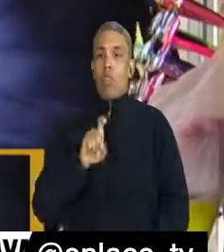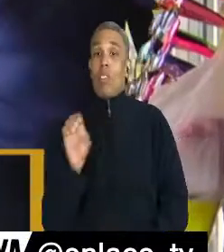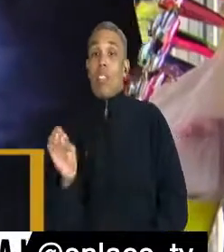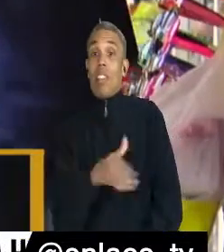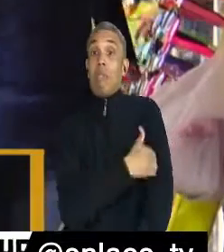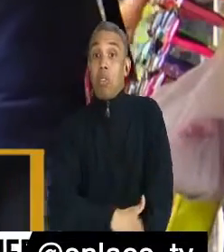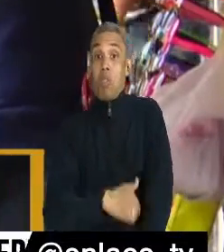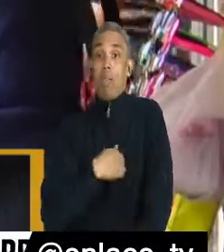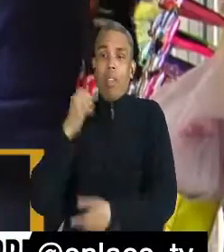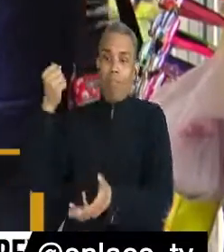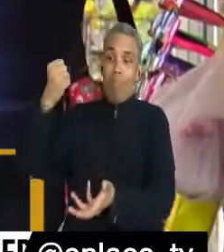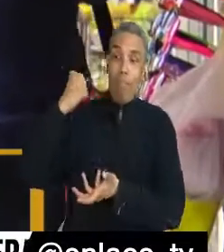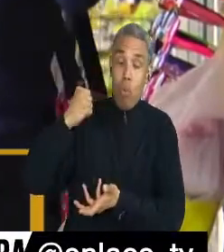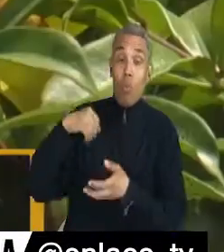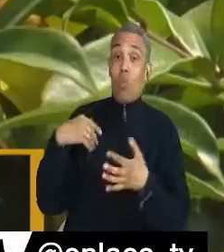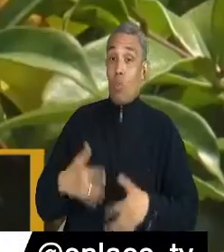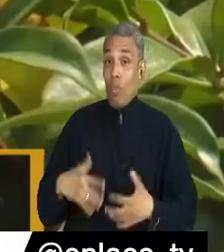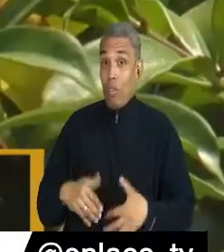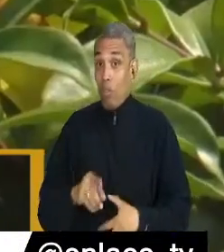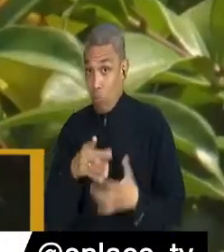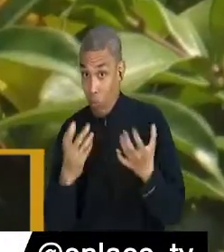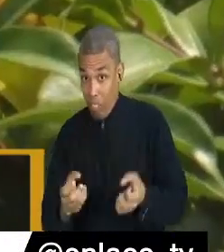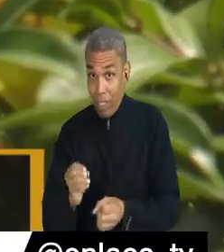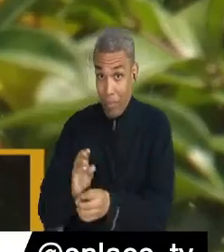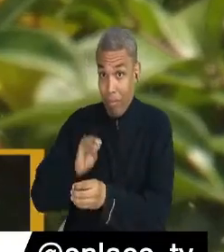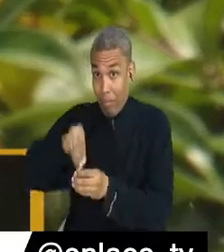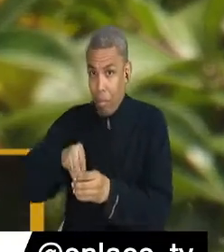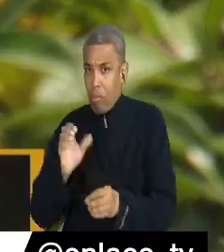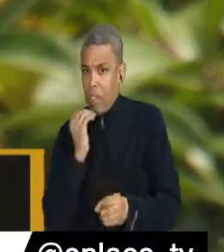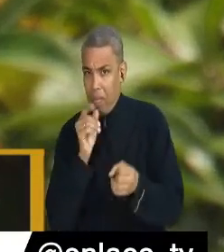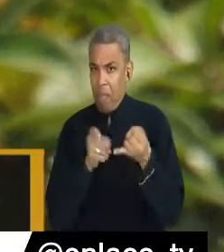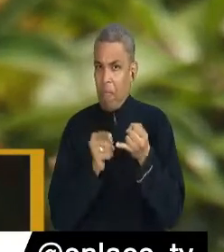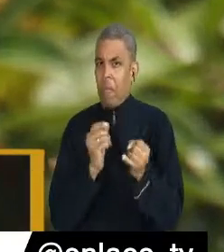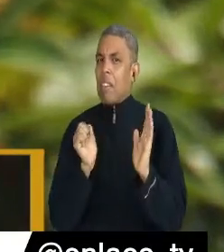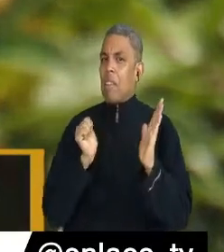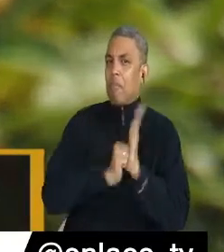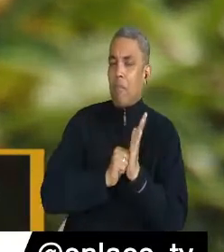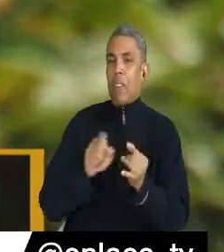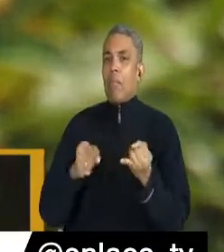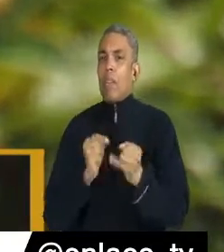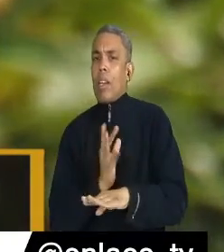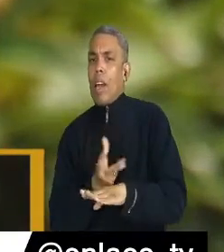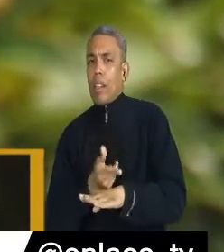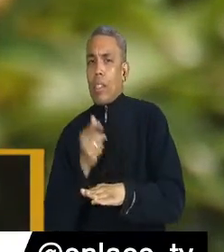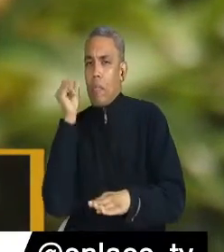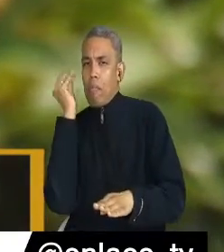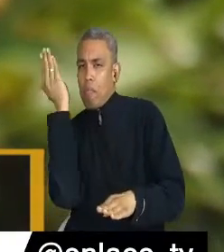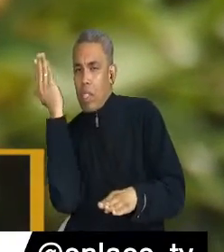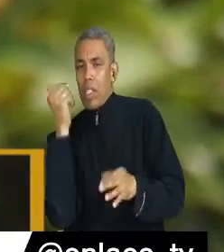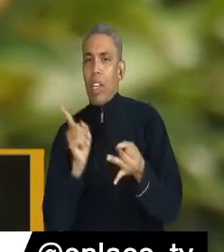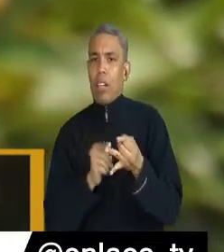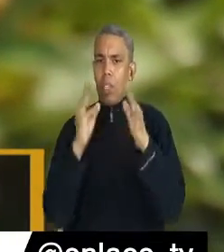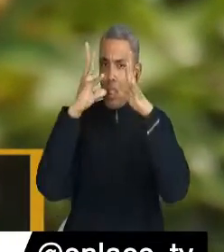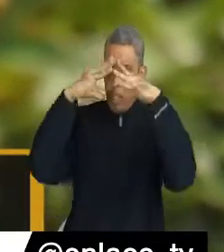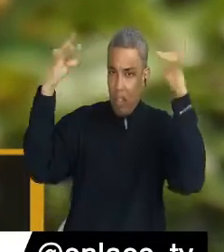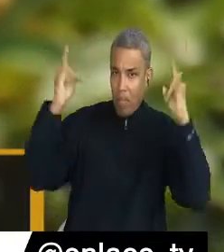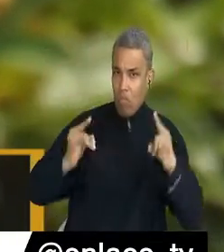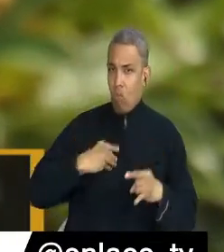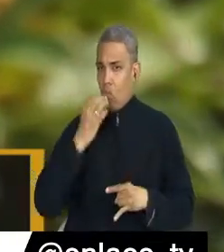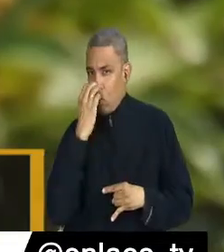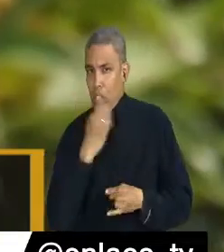los interesados pueden participar en las áreas de artes visuales artes y oficios cine circo danza gestión cultural